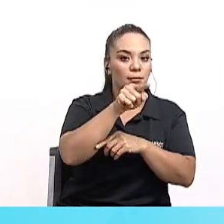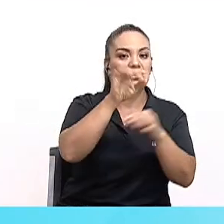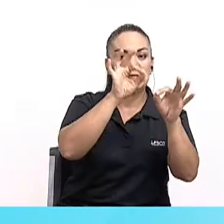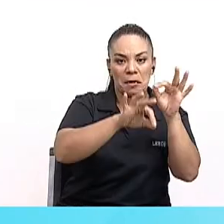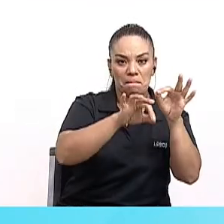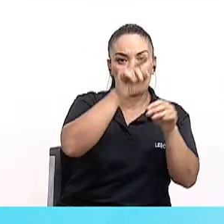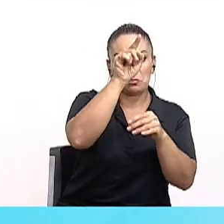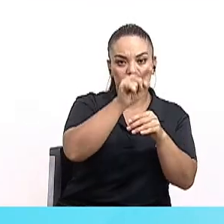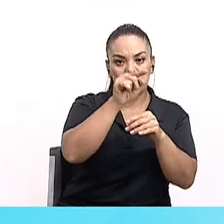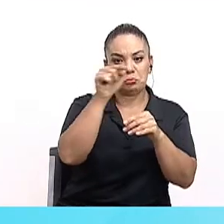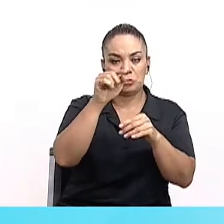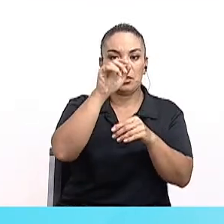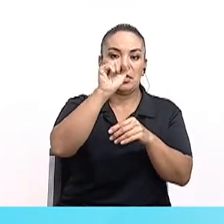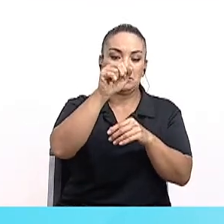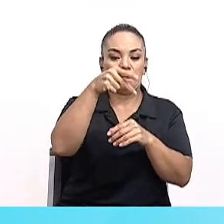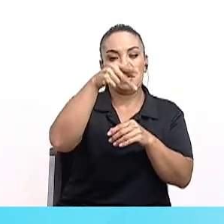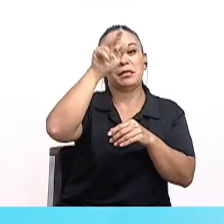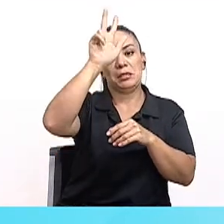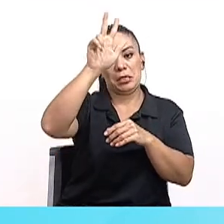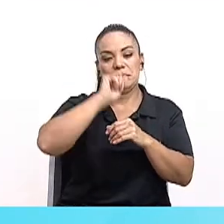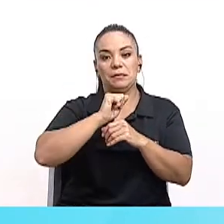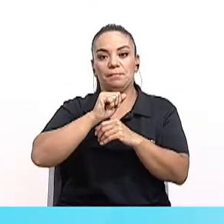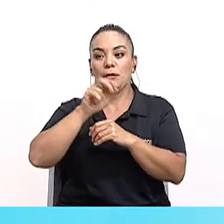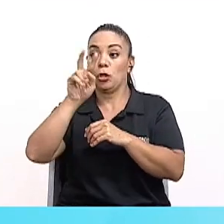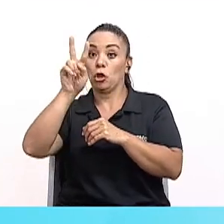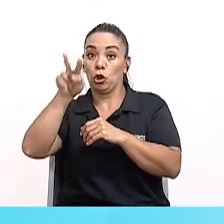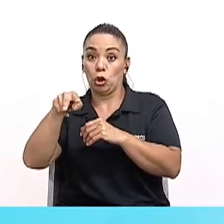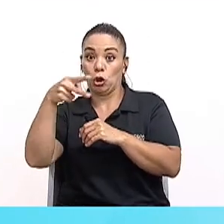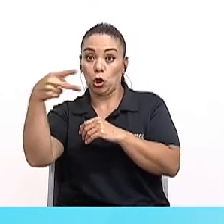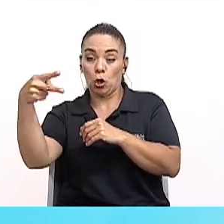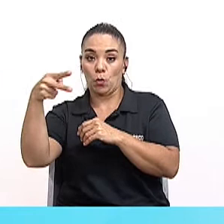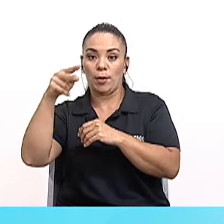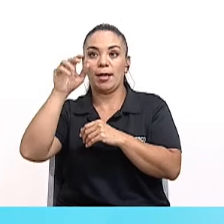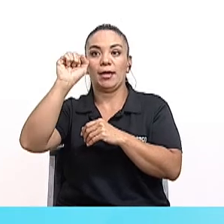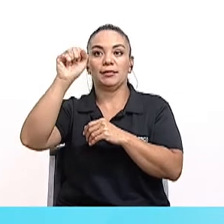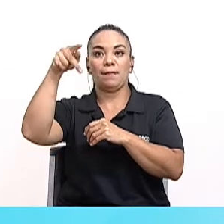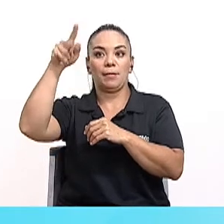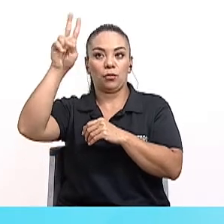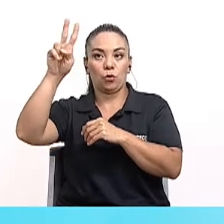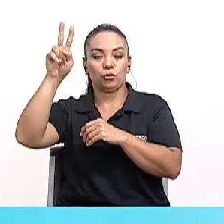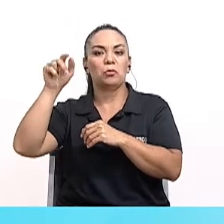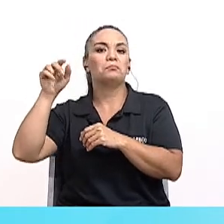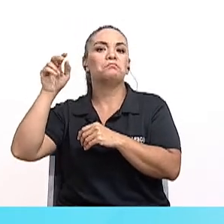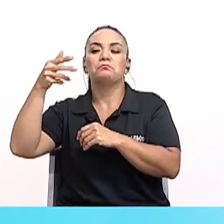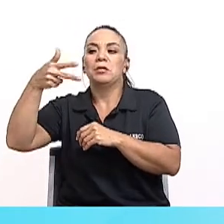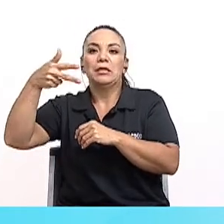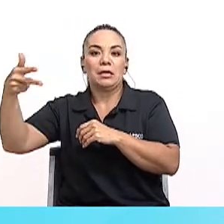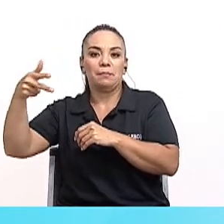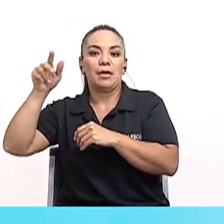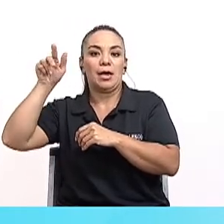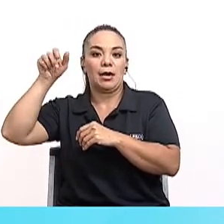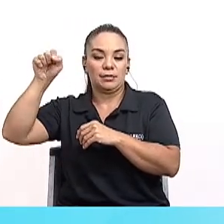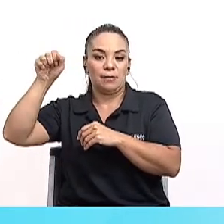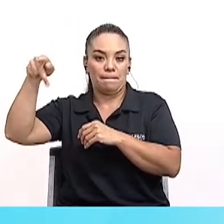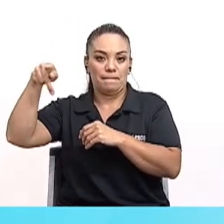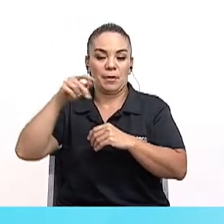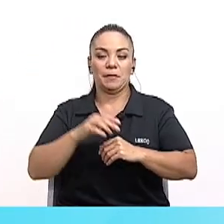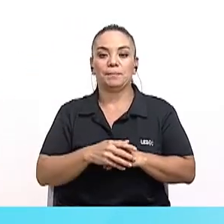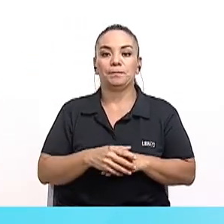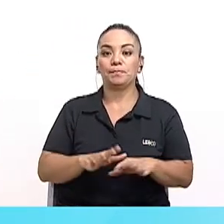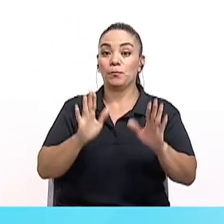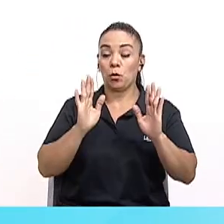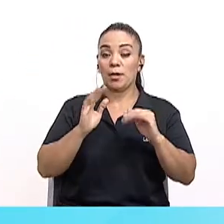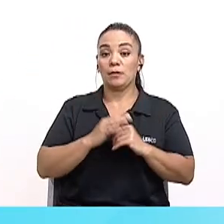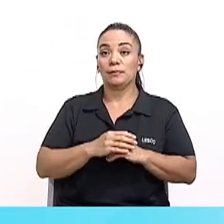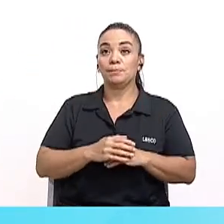simples, sp3. Un enlace doble, sp2. Y un enlace triple, hibridación de tipo sp. Ahora